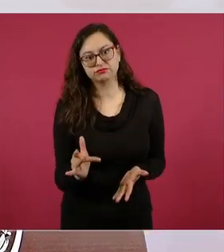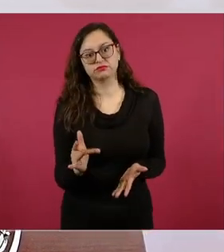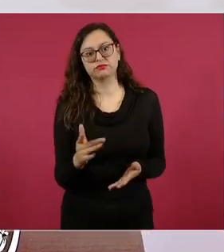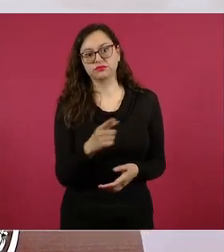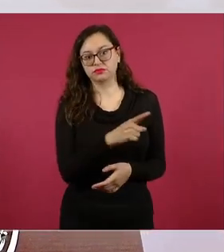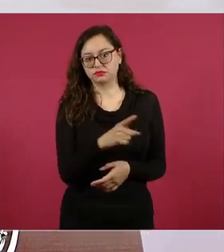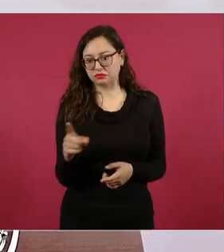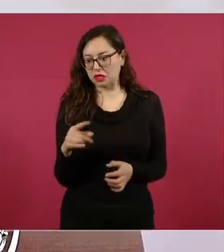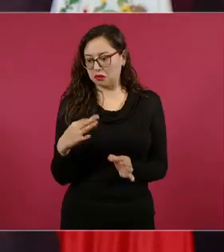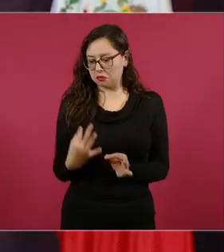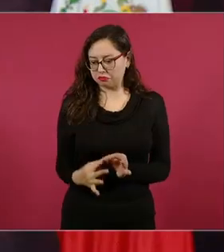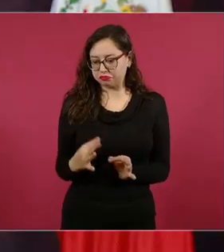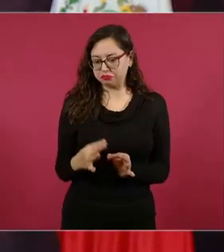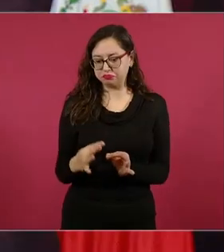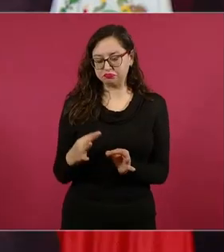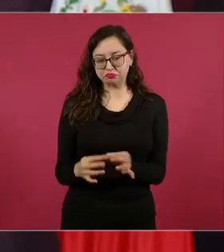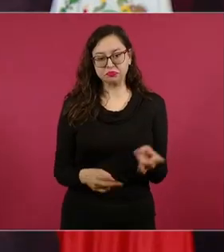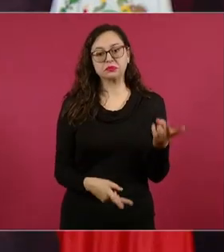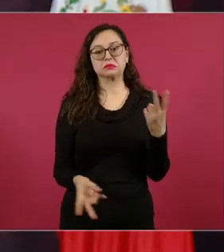asistieron aquí.